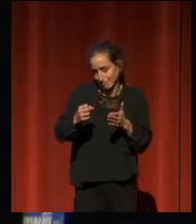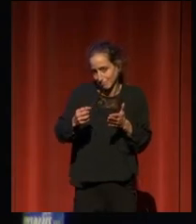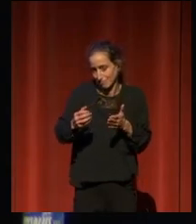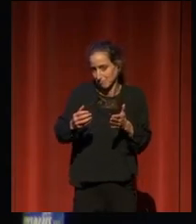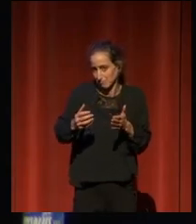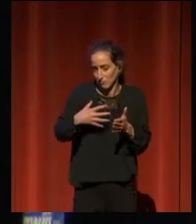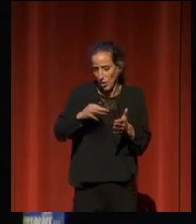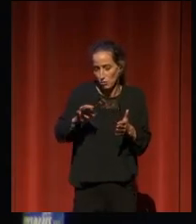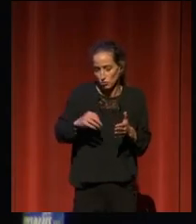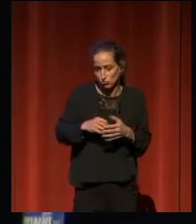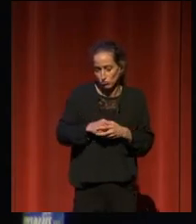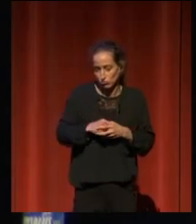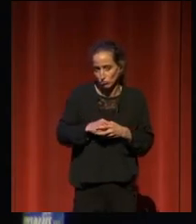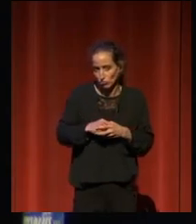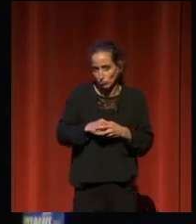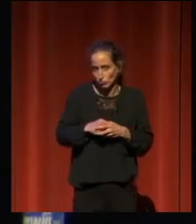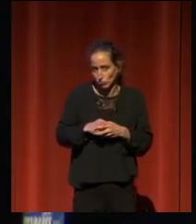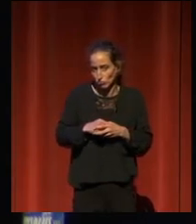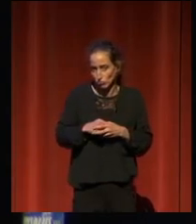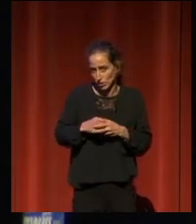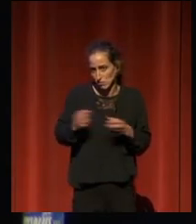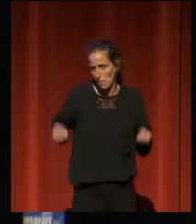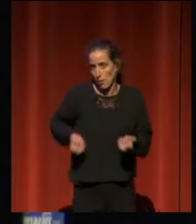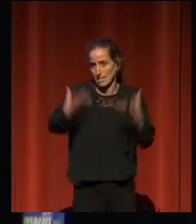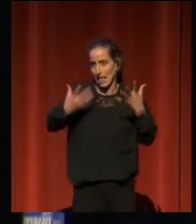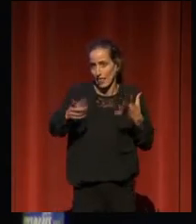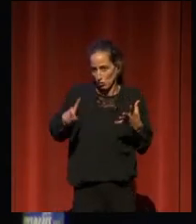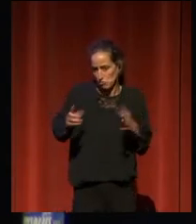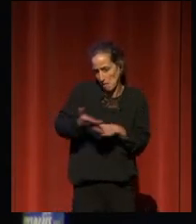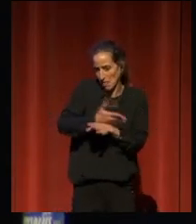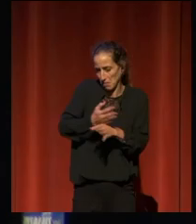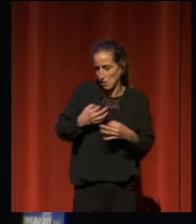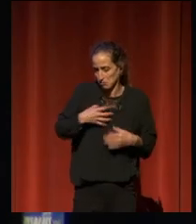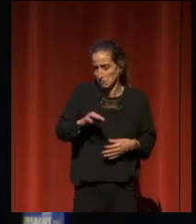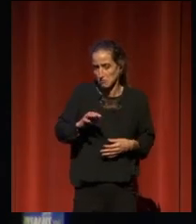digamos pero es es algo que el consejo